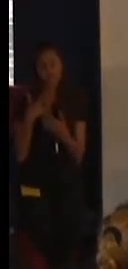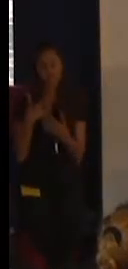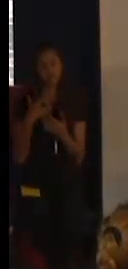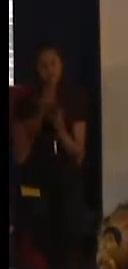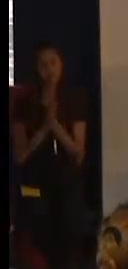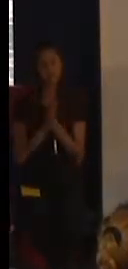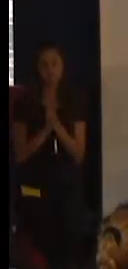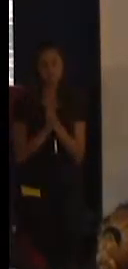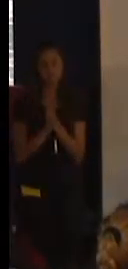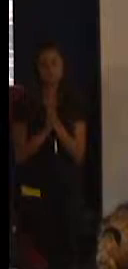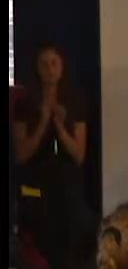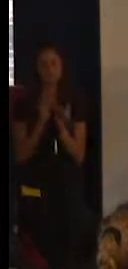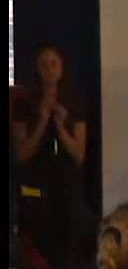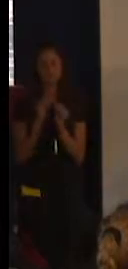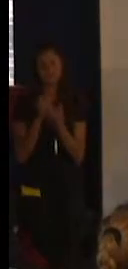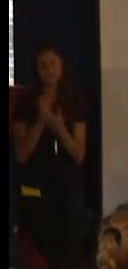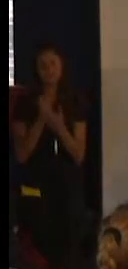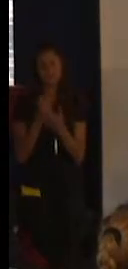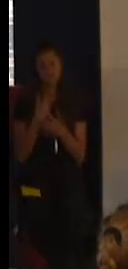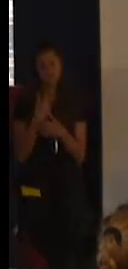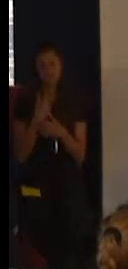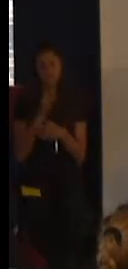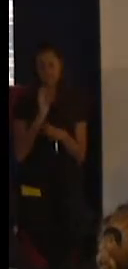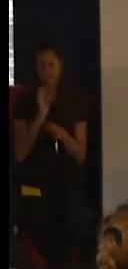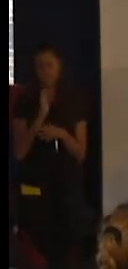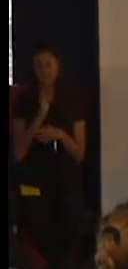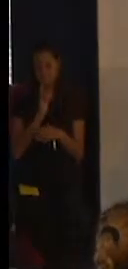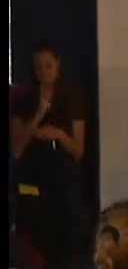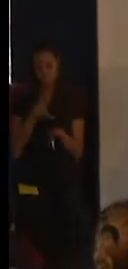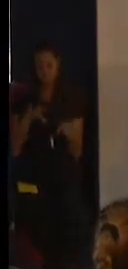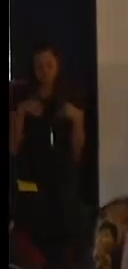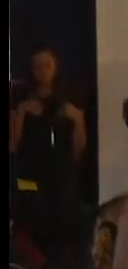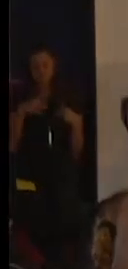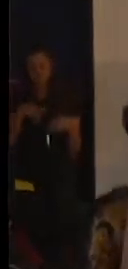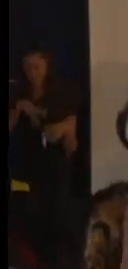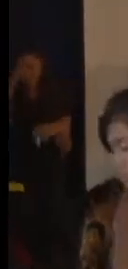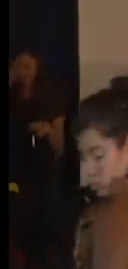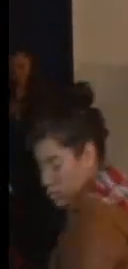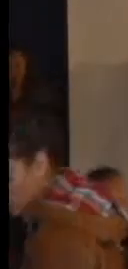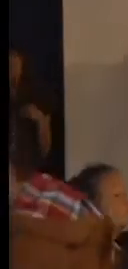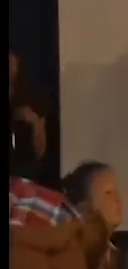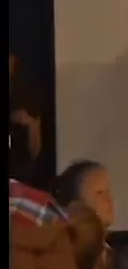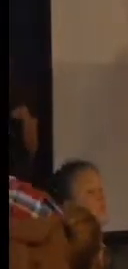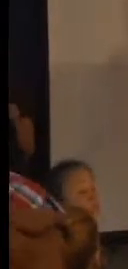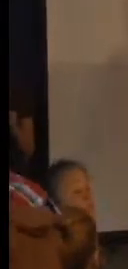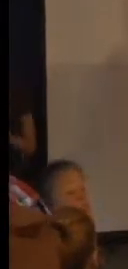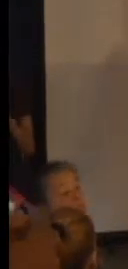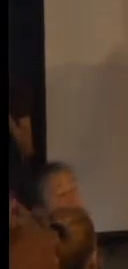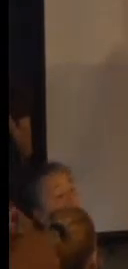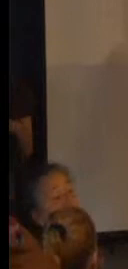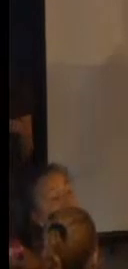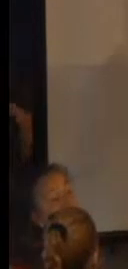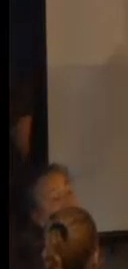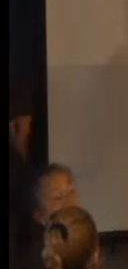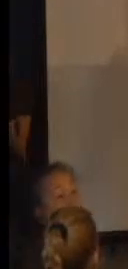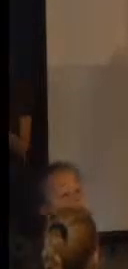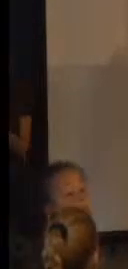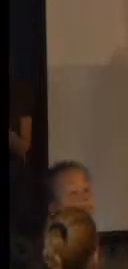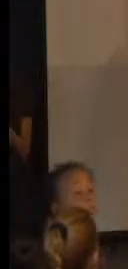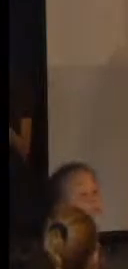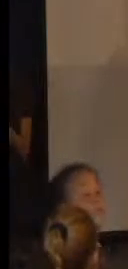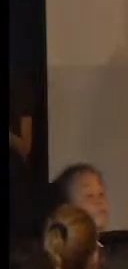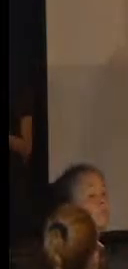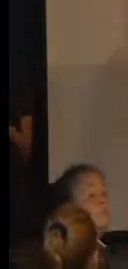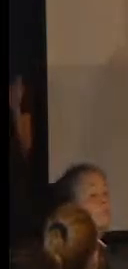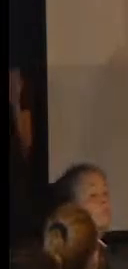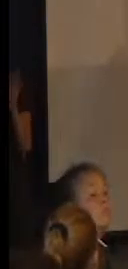salud y resignación y fiereza para enfrentar la vida, porque las